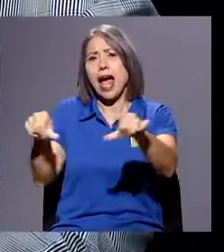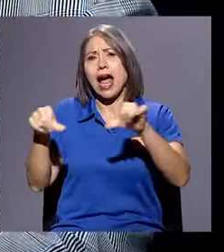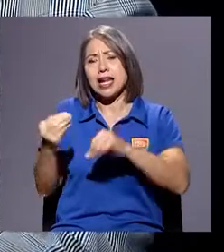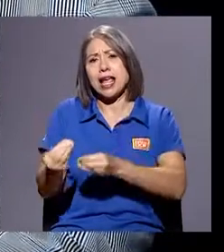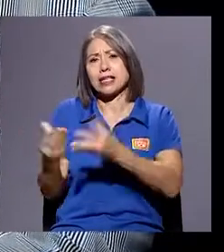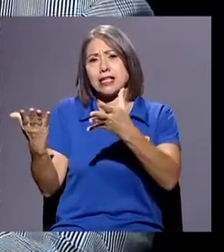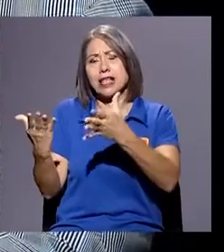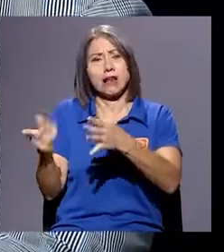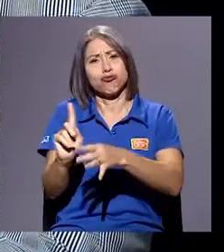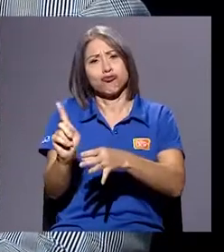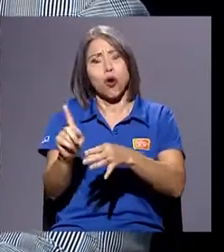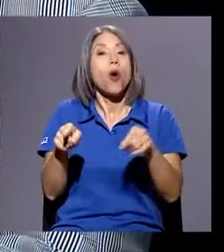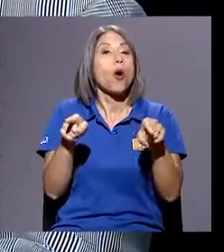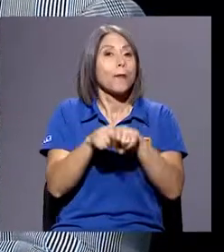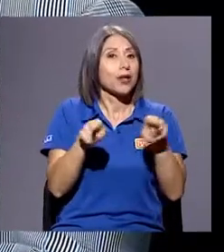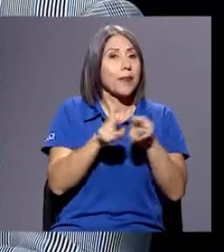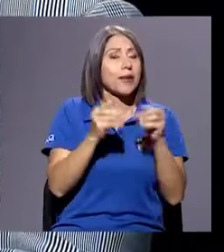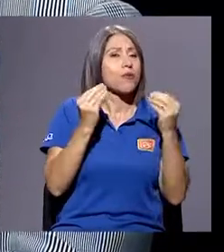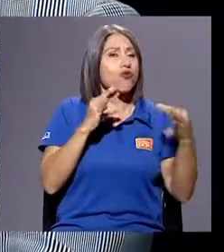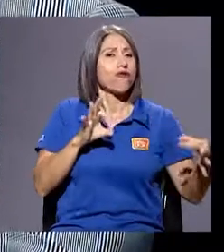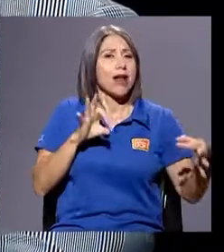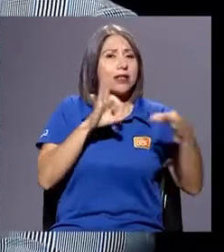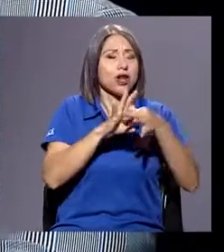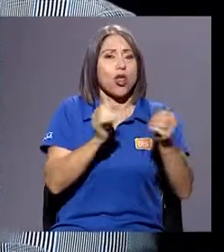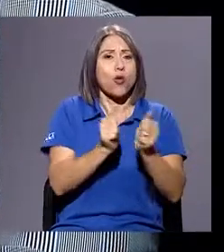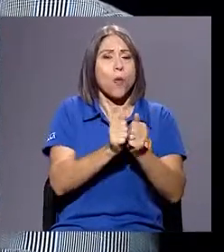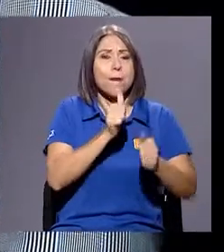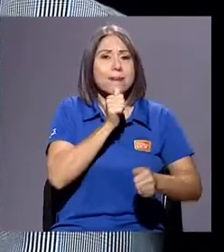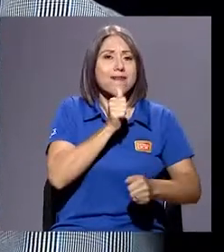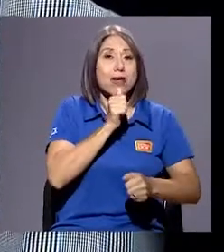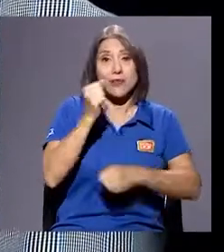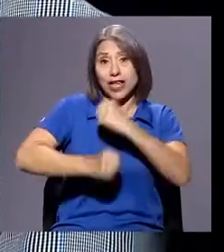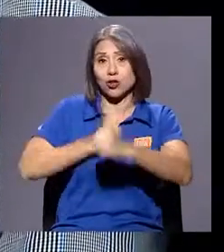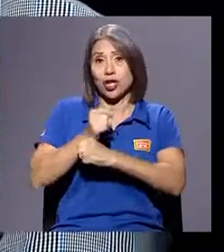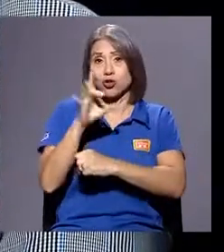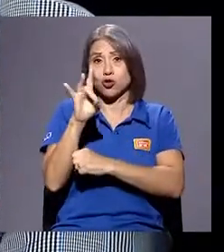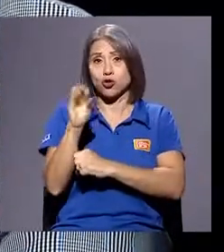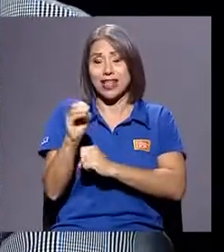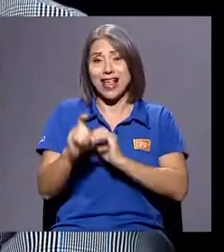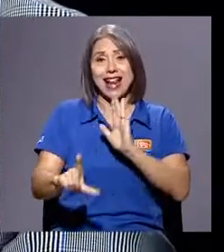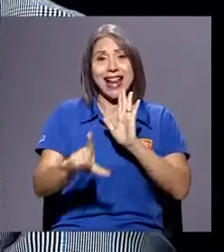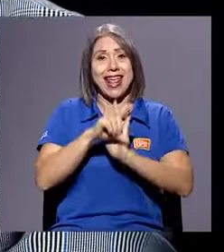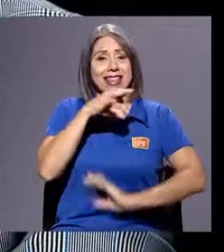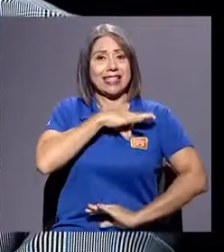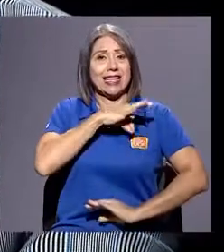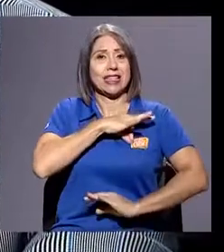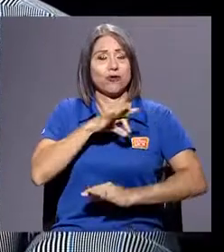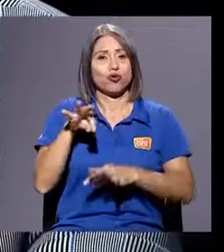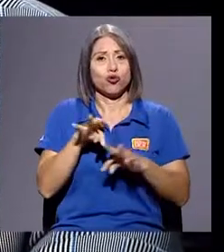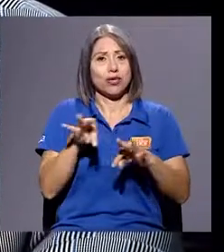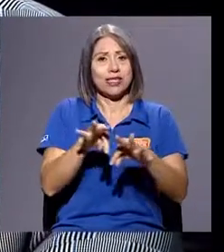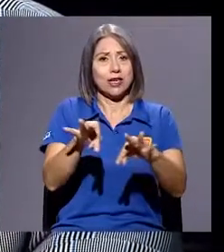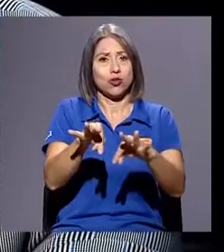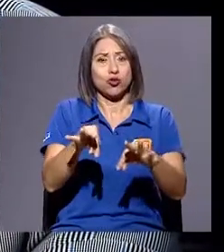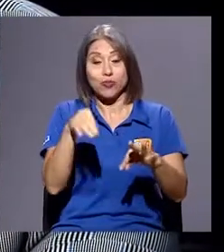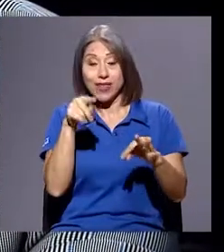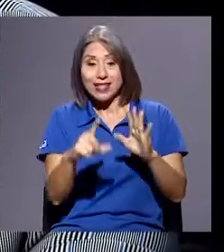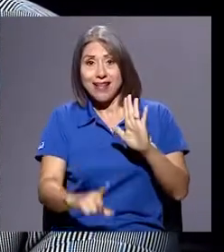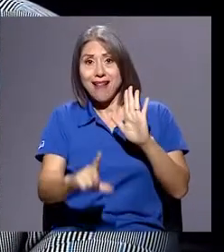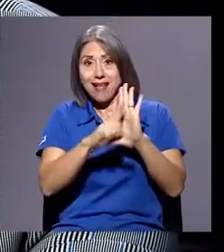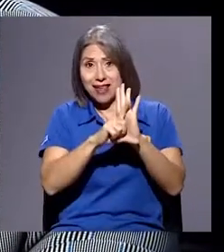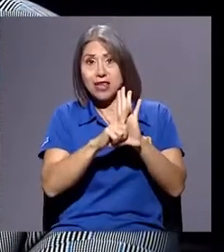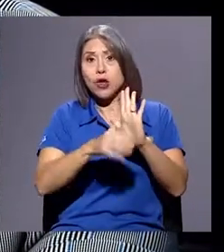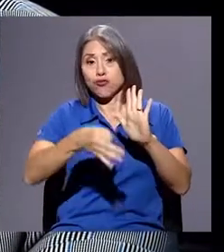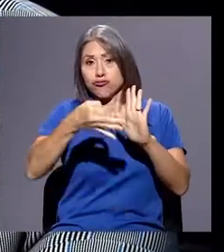con el sector privado. En los años 80 se creó la Ley de Incentivos Turísticos, que fue, digamos, el instrumento legal que se